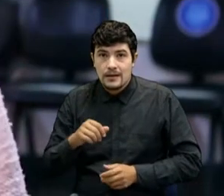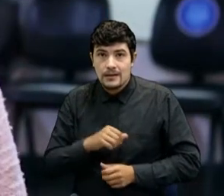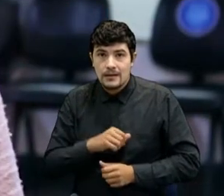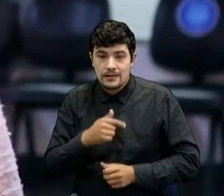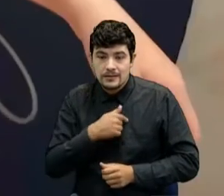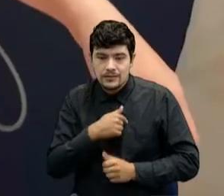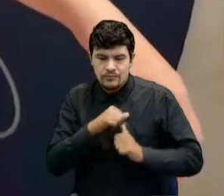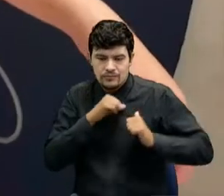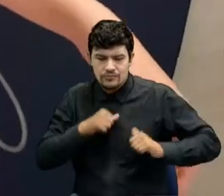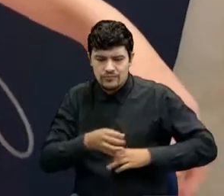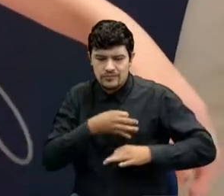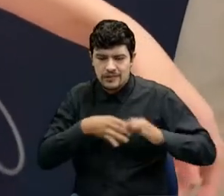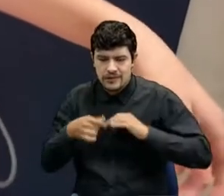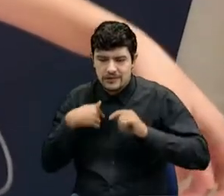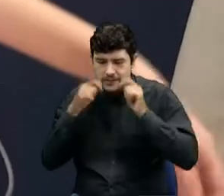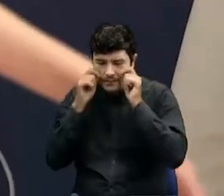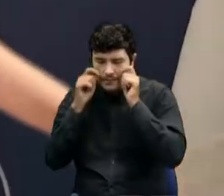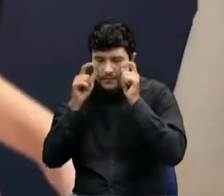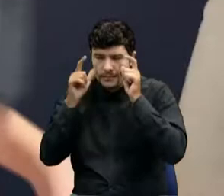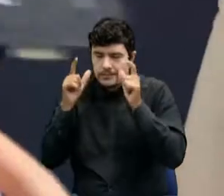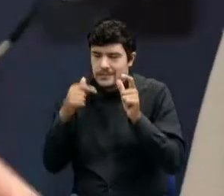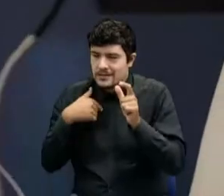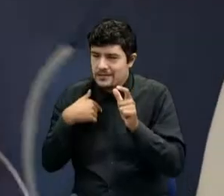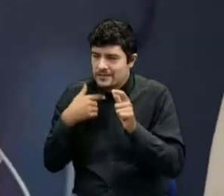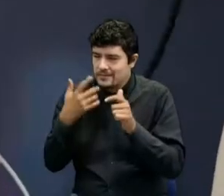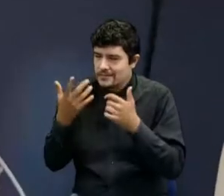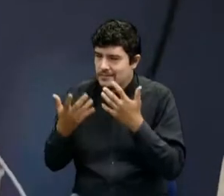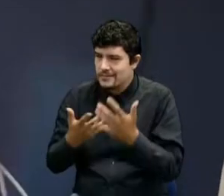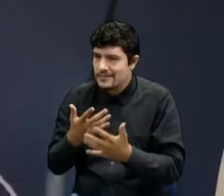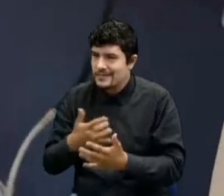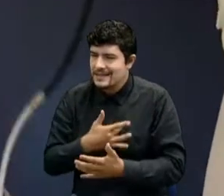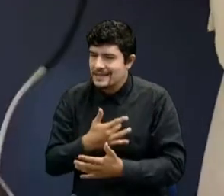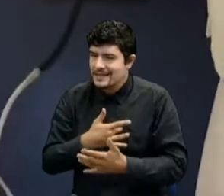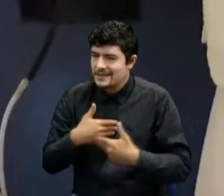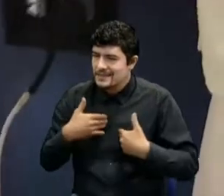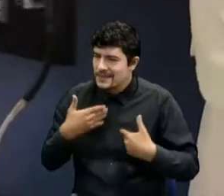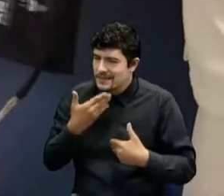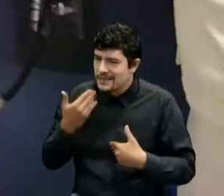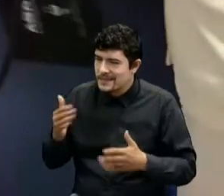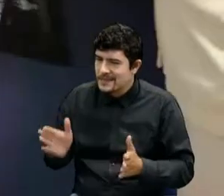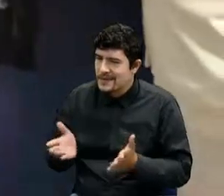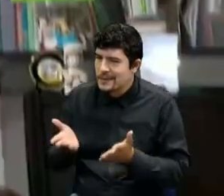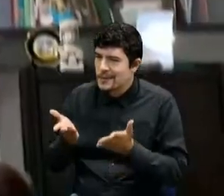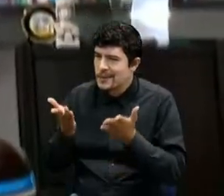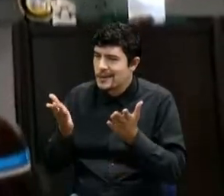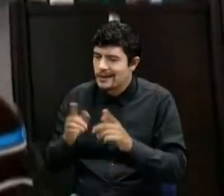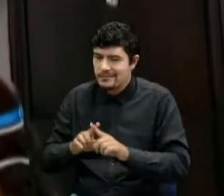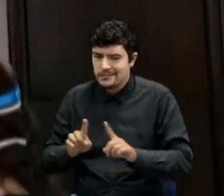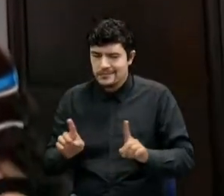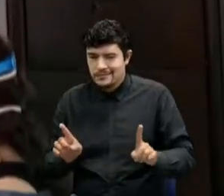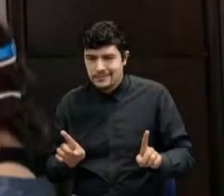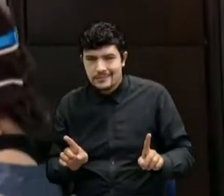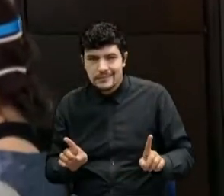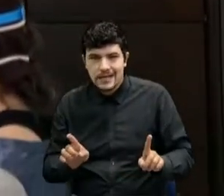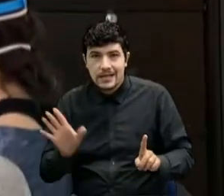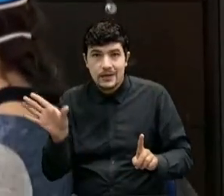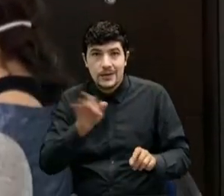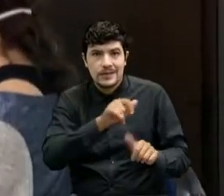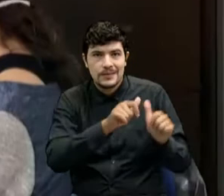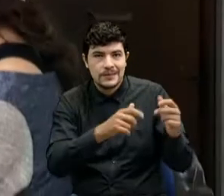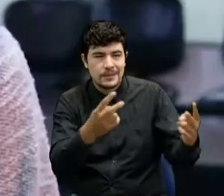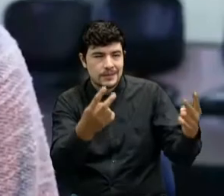Me sentí diferente, mucho mejor a como estaba antes. Todo el mundo aquí estaba súper atento de